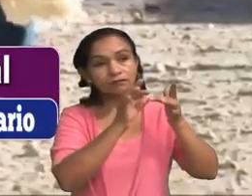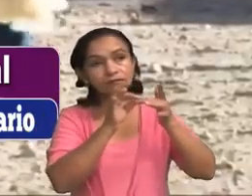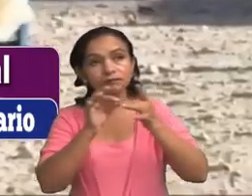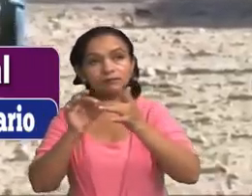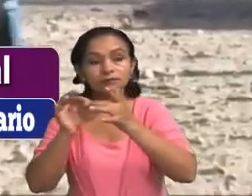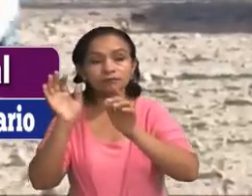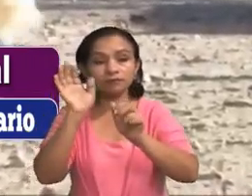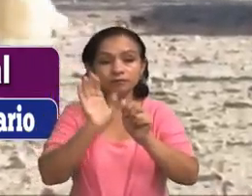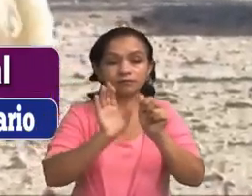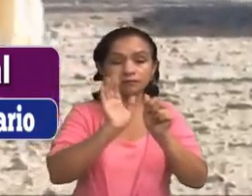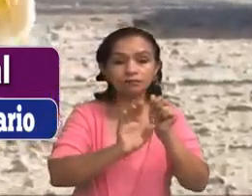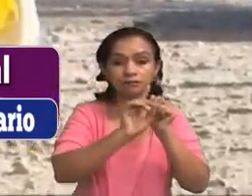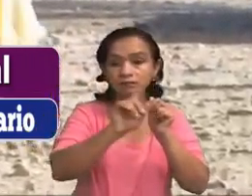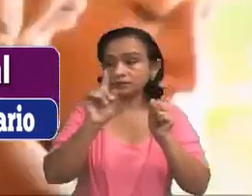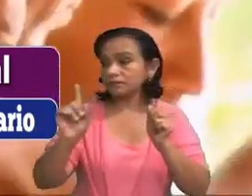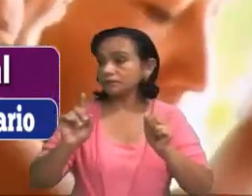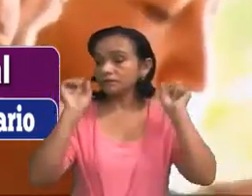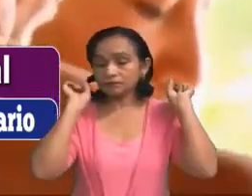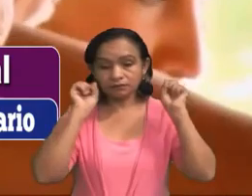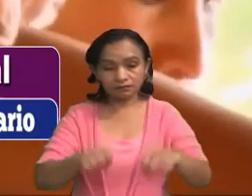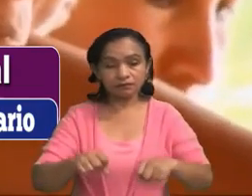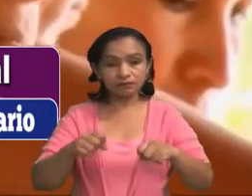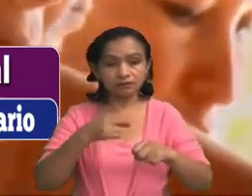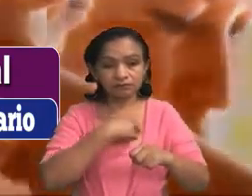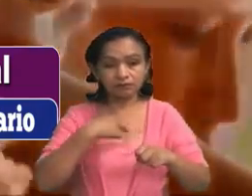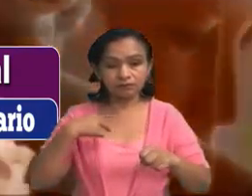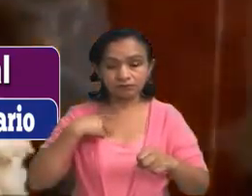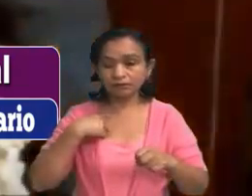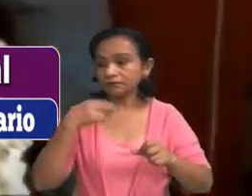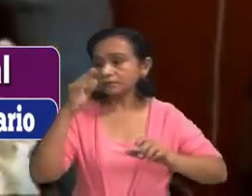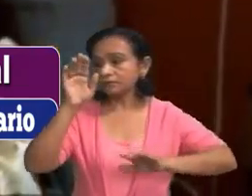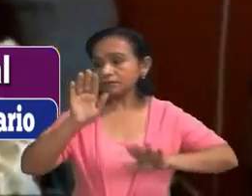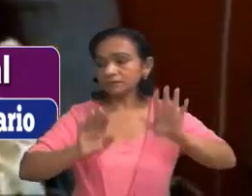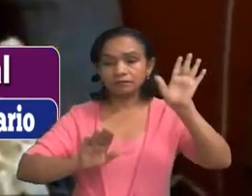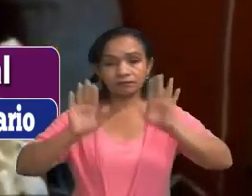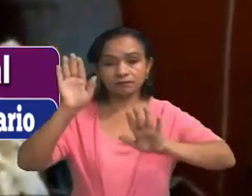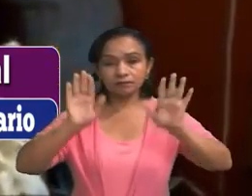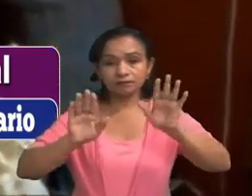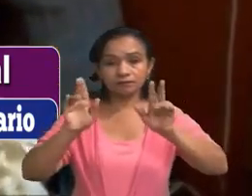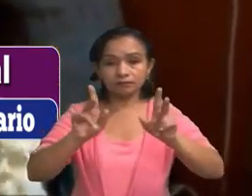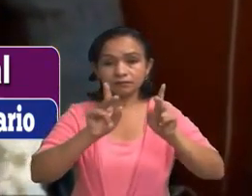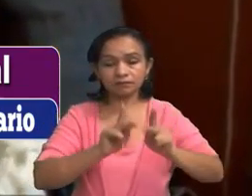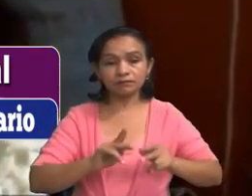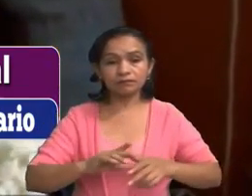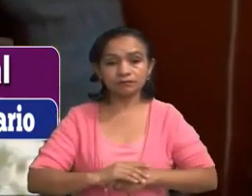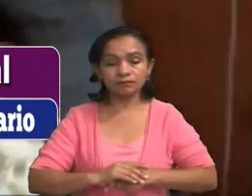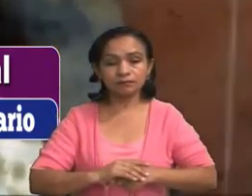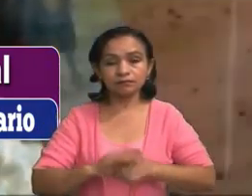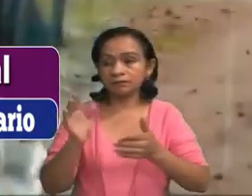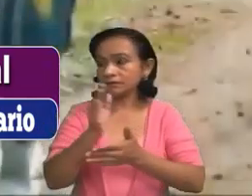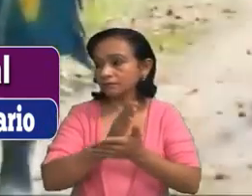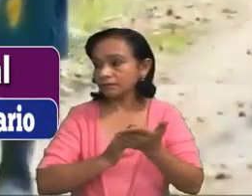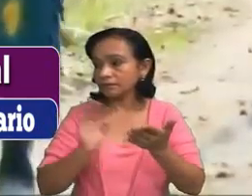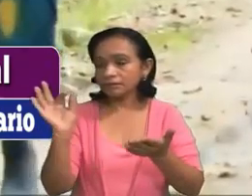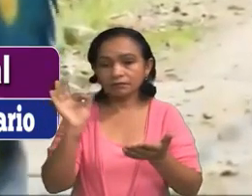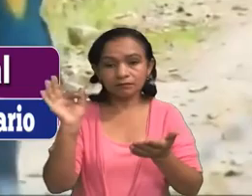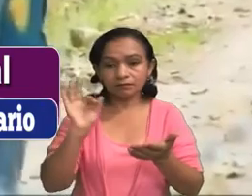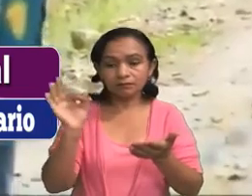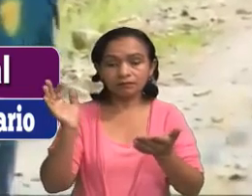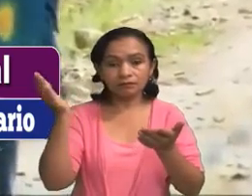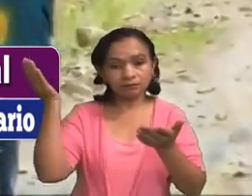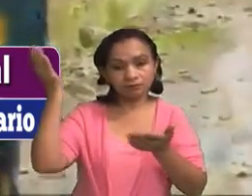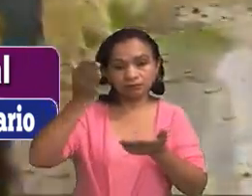vayan a abordarse, pero también va a haber interacción no directa entre los participantes. Sí, hay varios elementos metodológicos. Okay, el